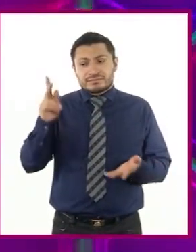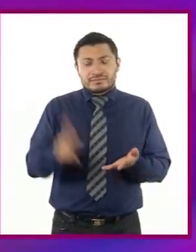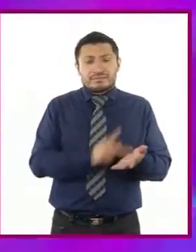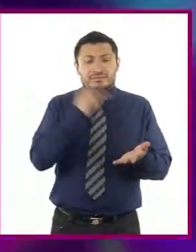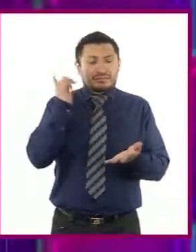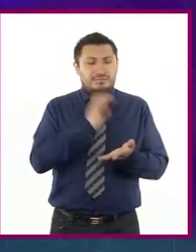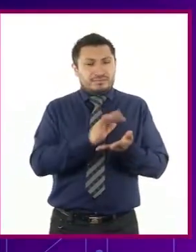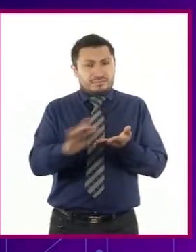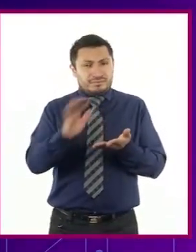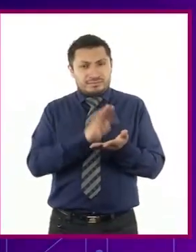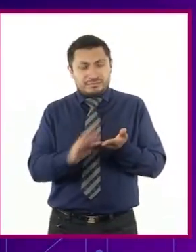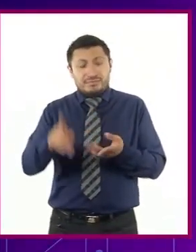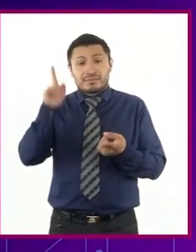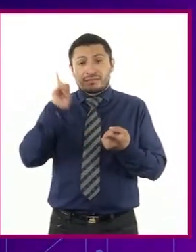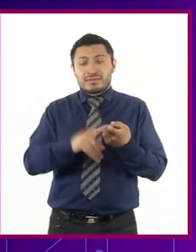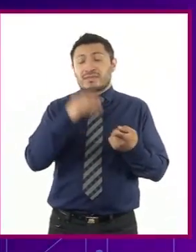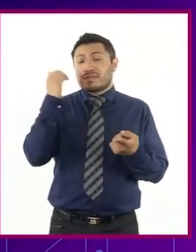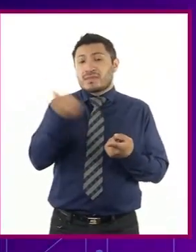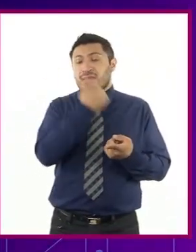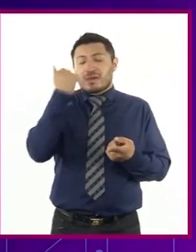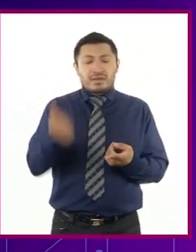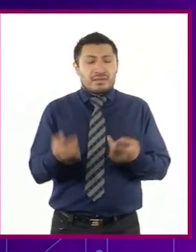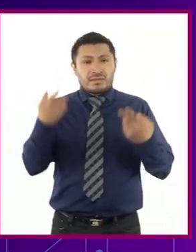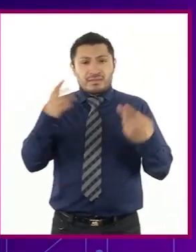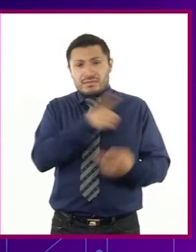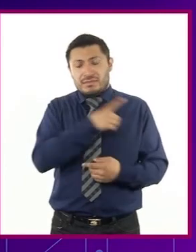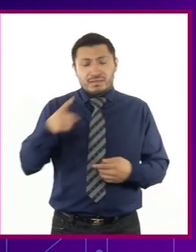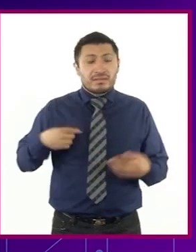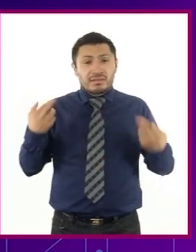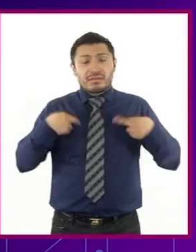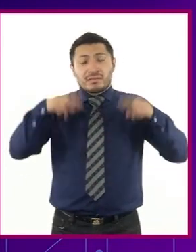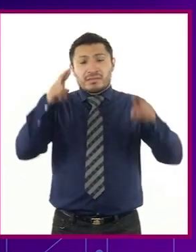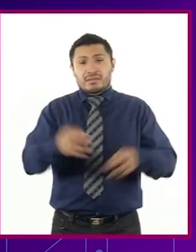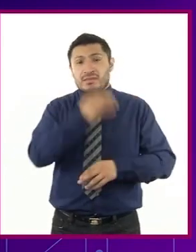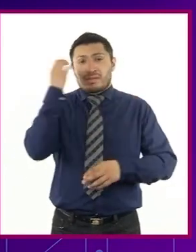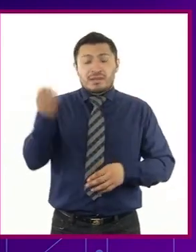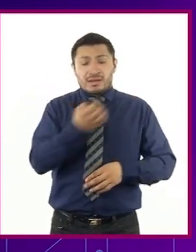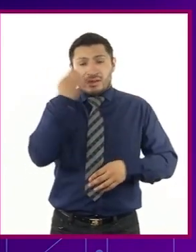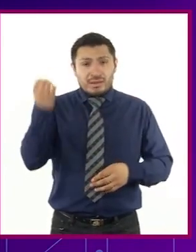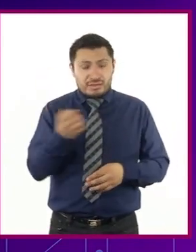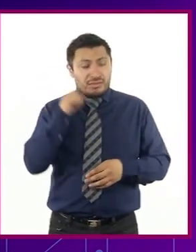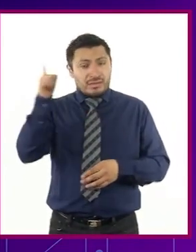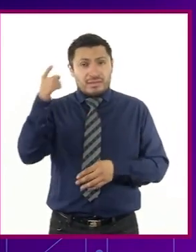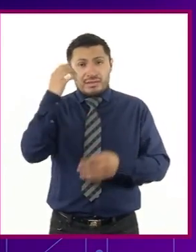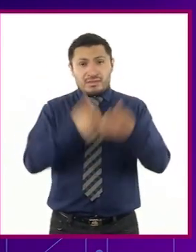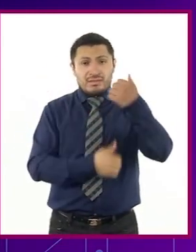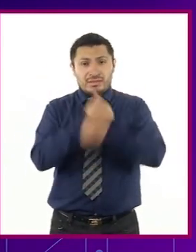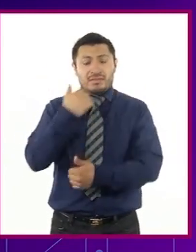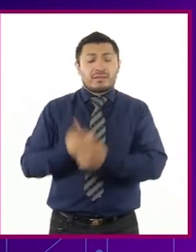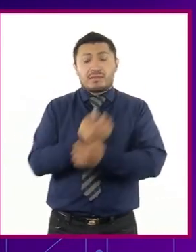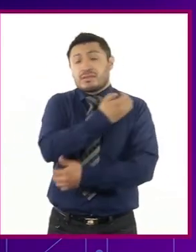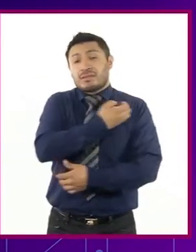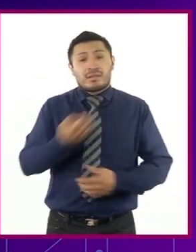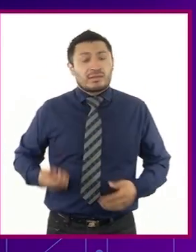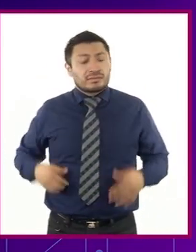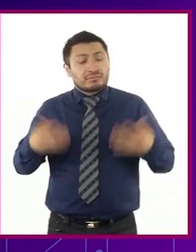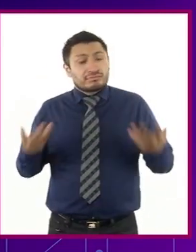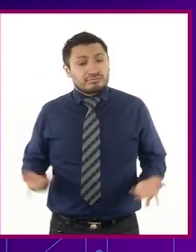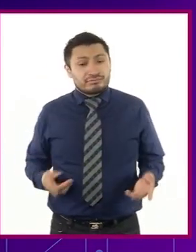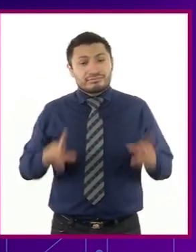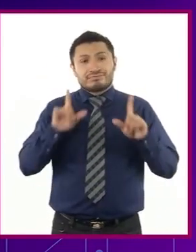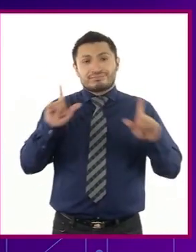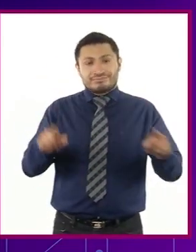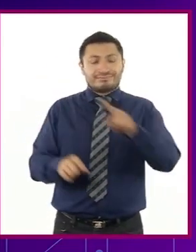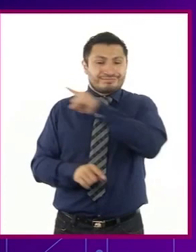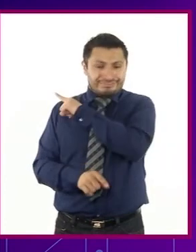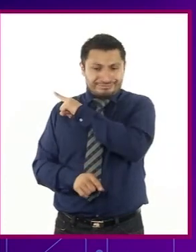leerla. ¿Quién es el alumno que debiera representar a la escuela en la competición estatal? La siguiente tabla muestra